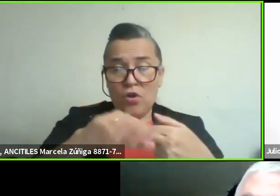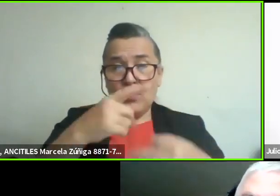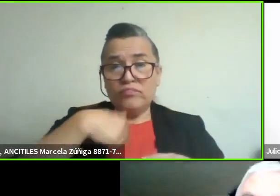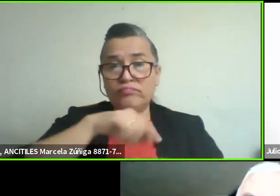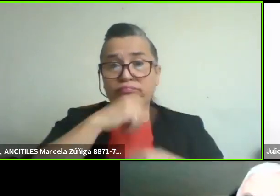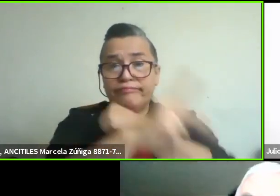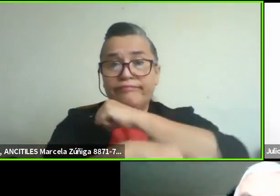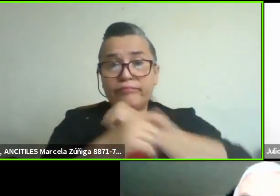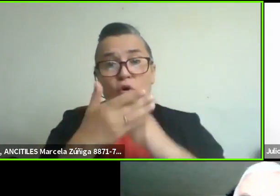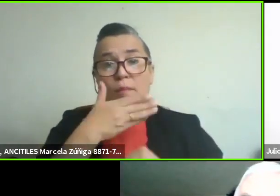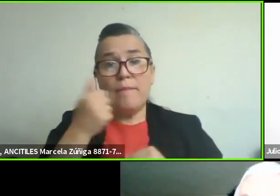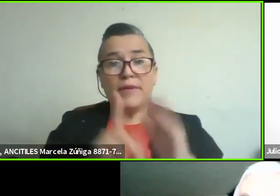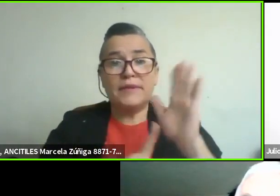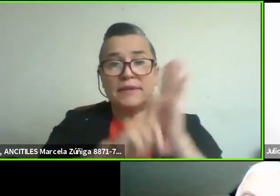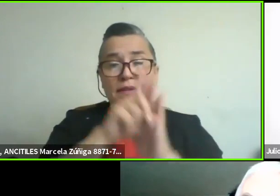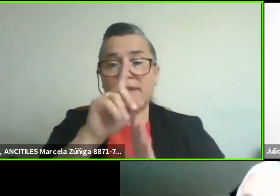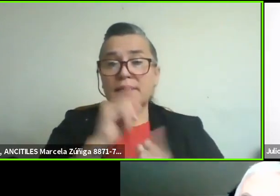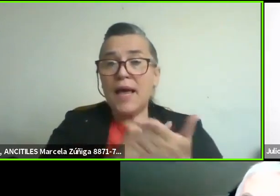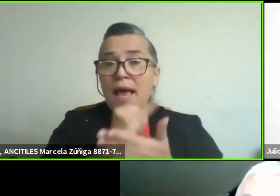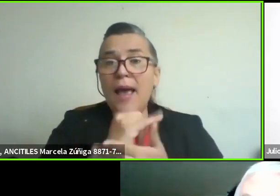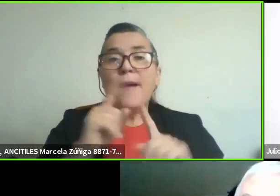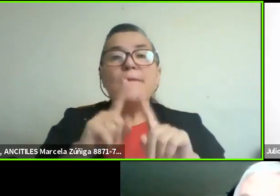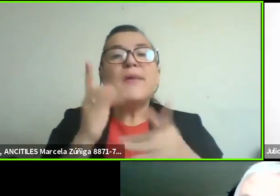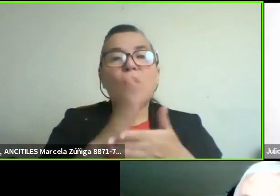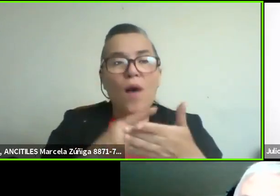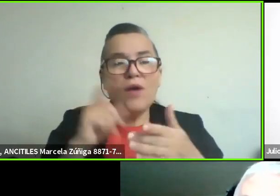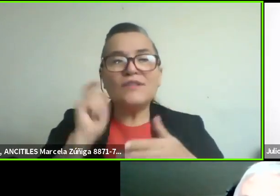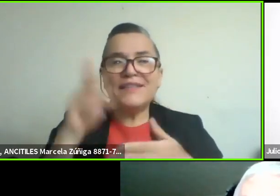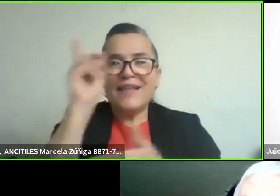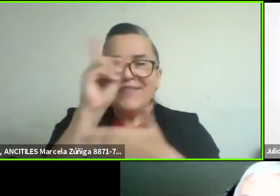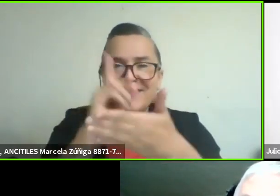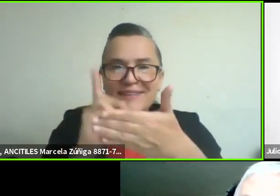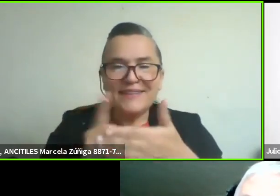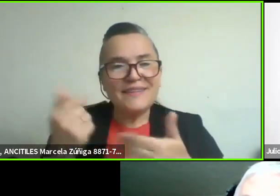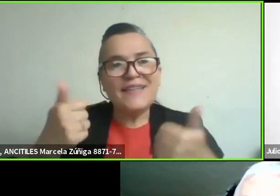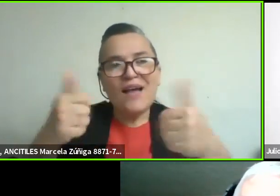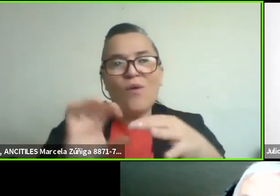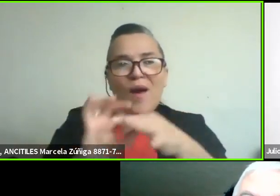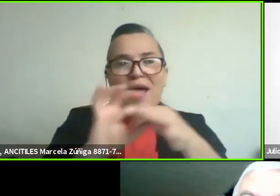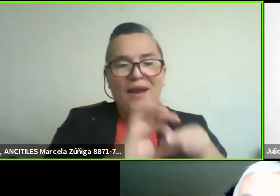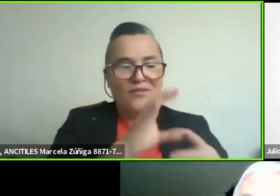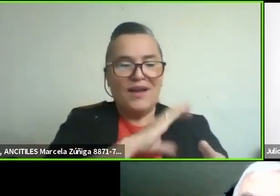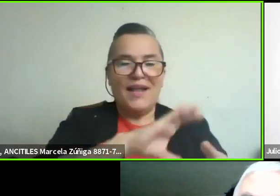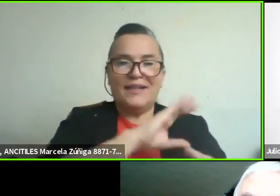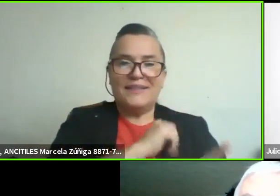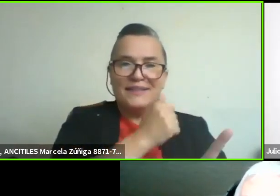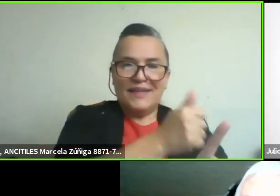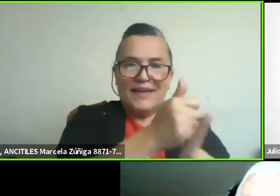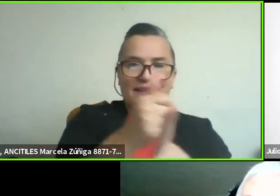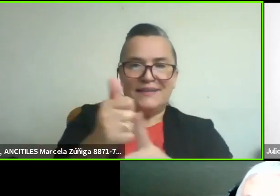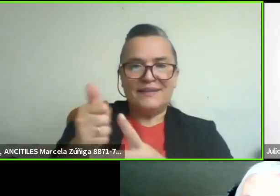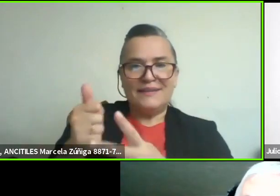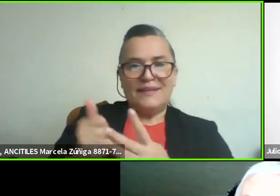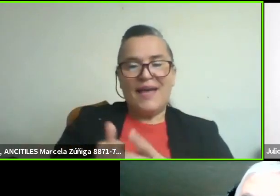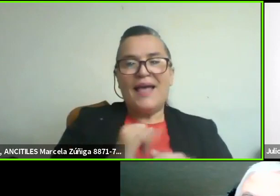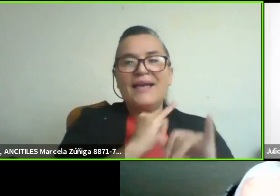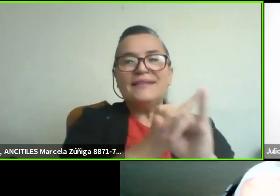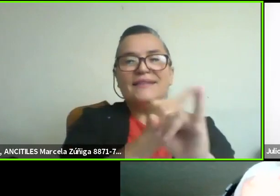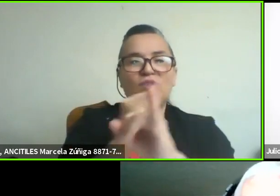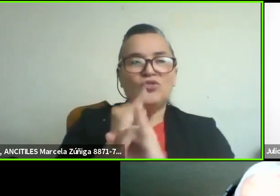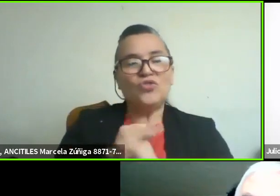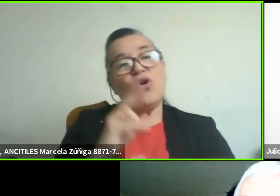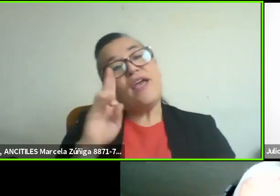desarrollo de la investigación pero es algo que se debe diseñar de acuerdo a las características de cada institución y de cada unidad académica